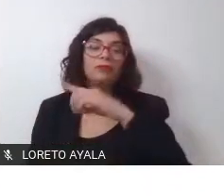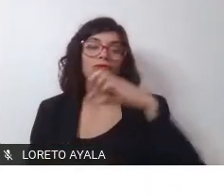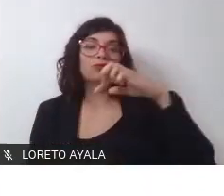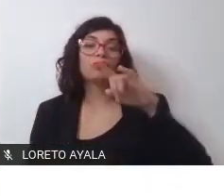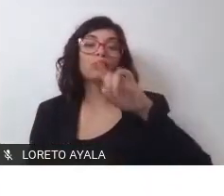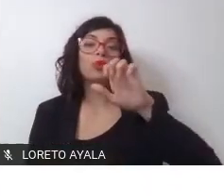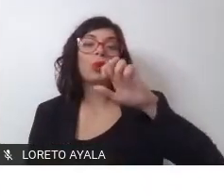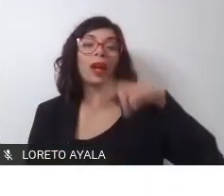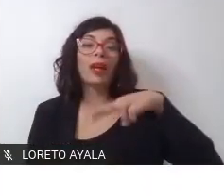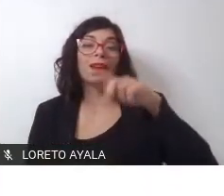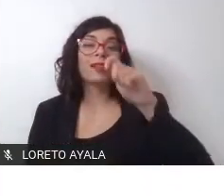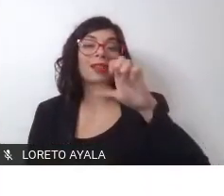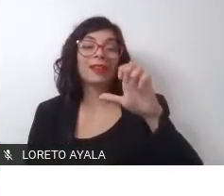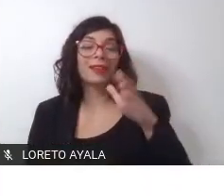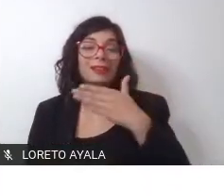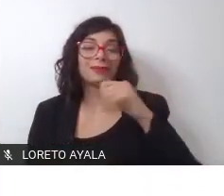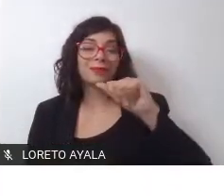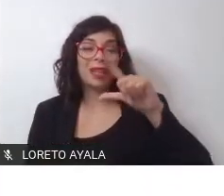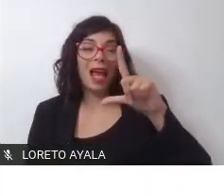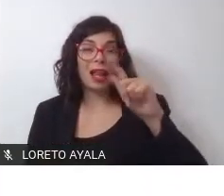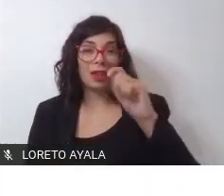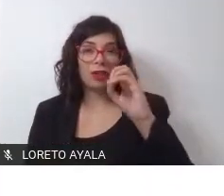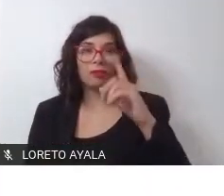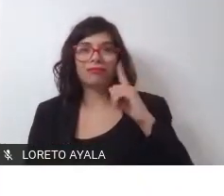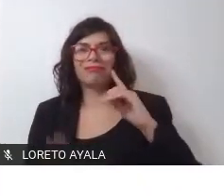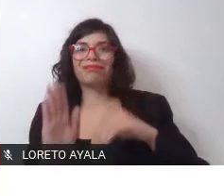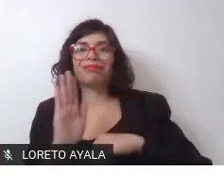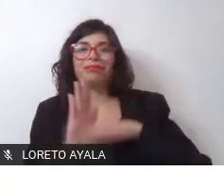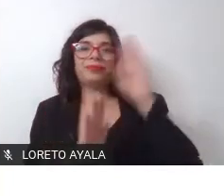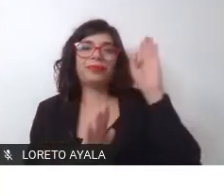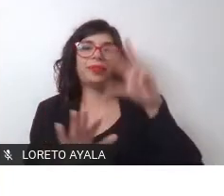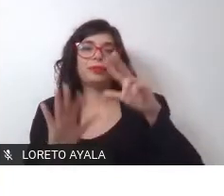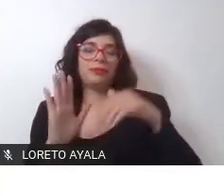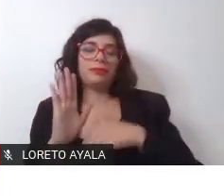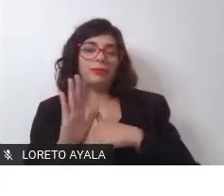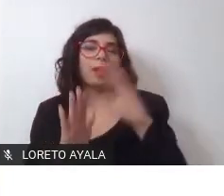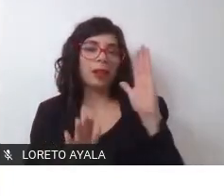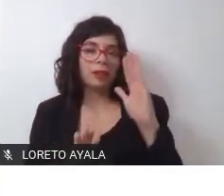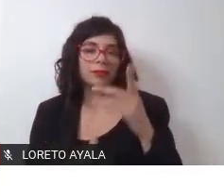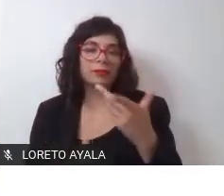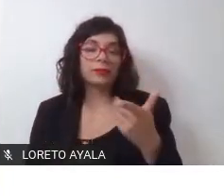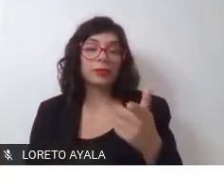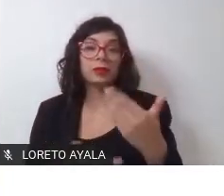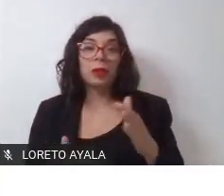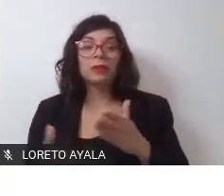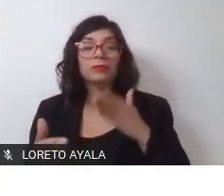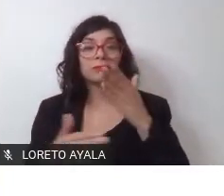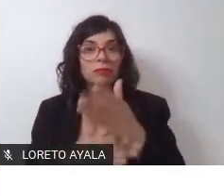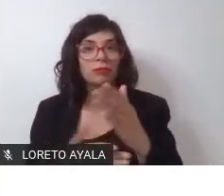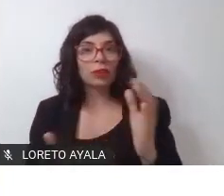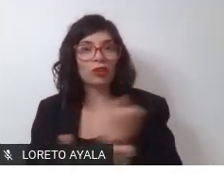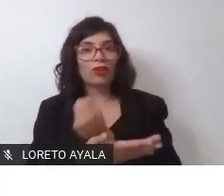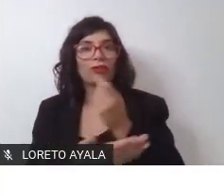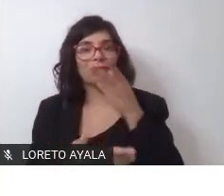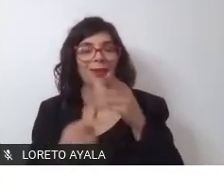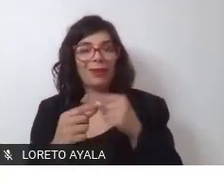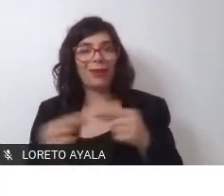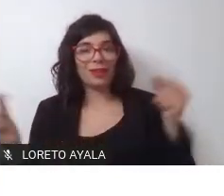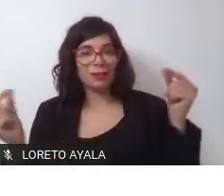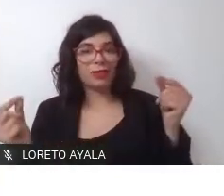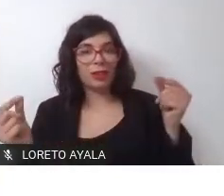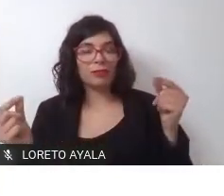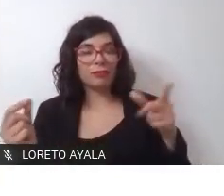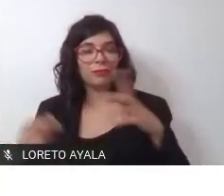habitantes, Combarbalá tiene solo 13.000 y ha logrado clasificar a nacionales y nos ha representado como